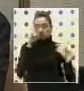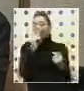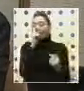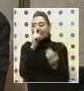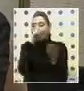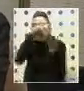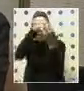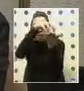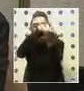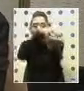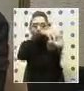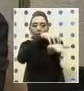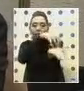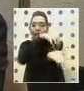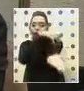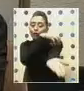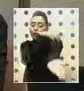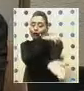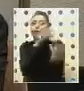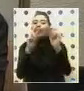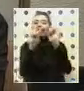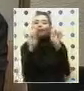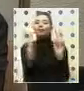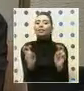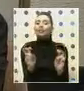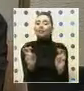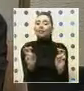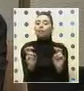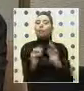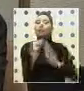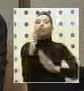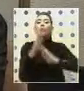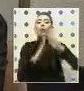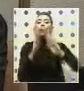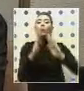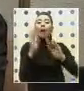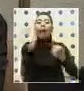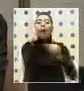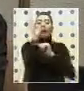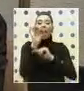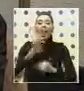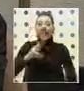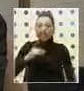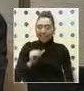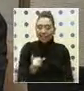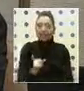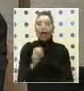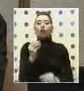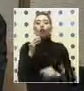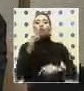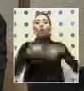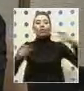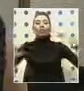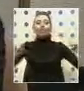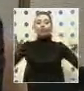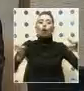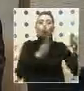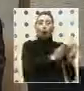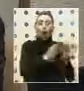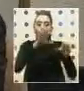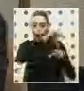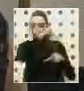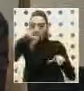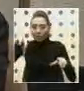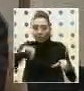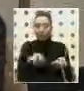cada una de las regiones las materias relacionadas con la deficiencia energética, ordenamiento territorial, acciones para enfrentar